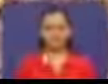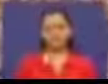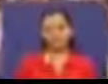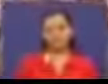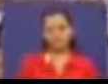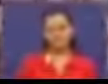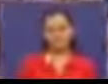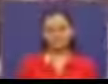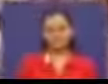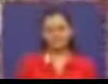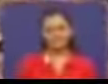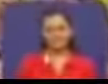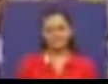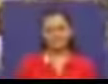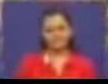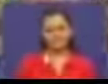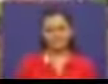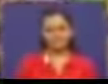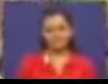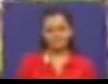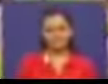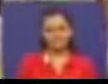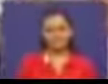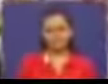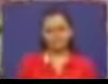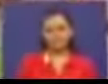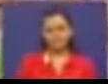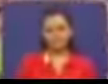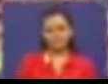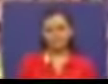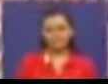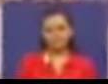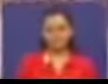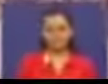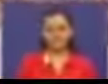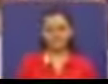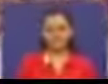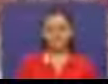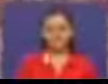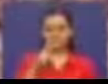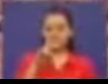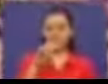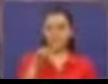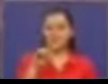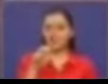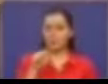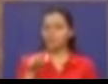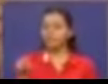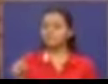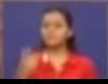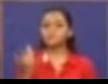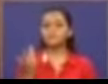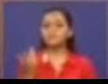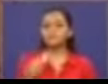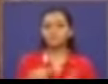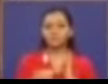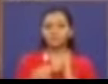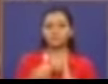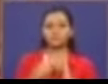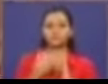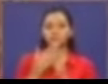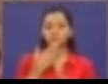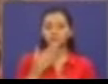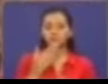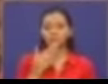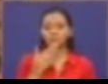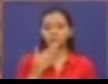construimos con este sacrificio que está esperando? Jimena, si nos dice de cuánto se empieza a pagar impuestos con deducciones, con Presidente,